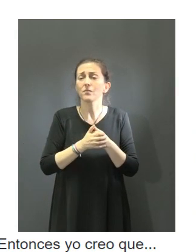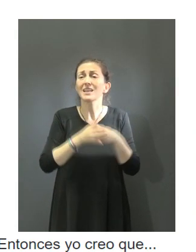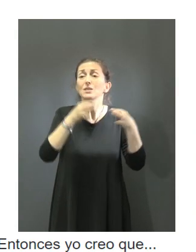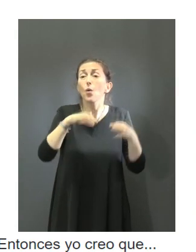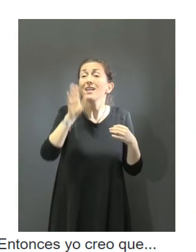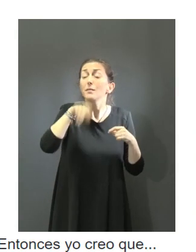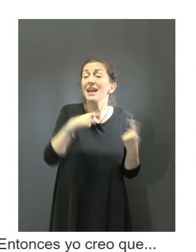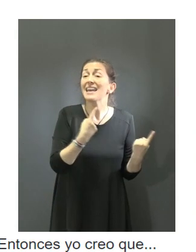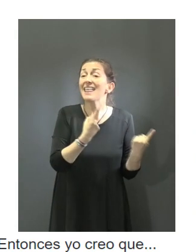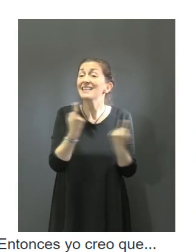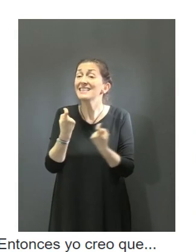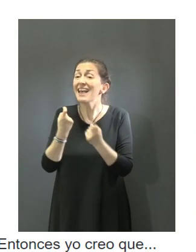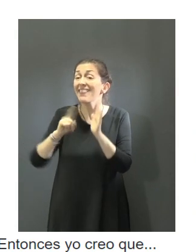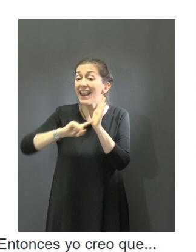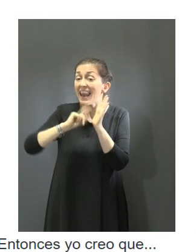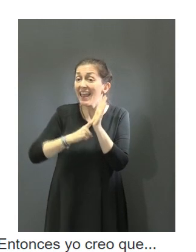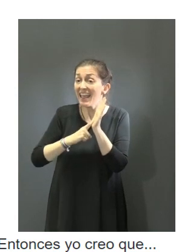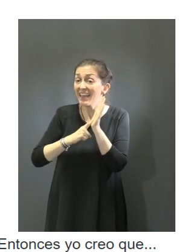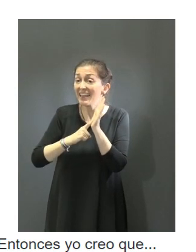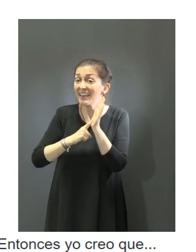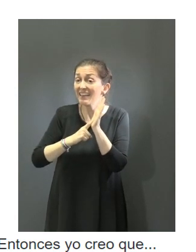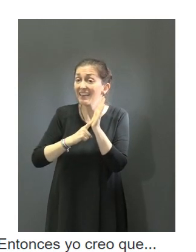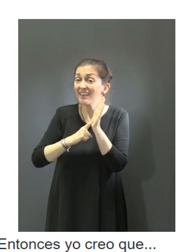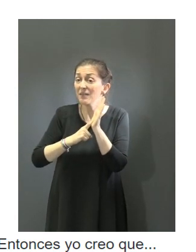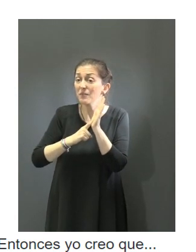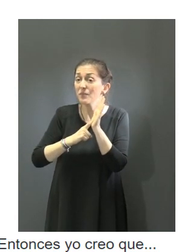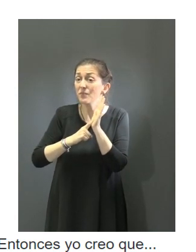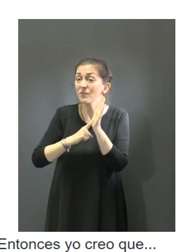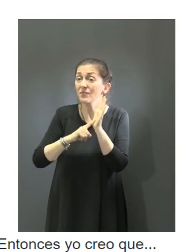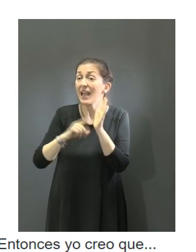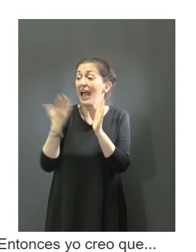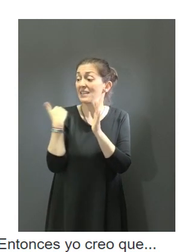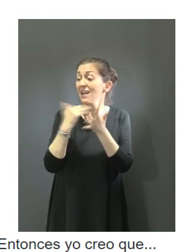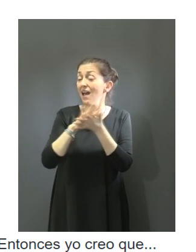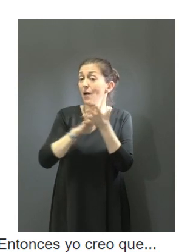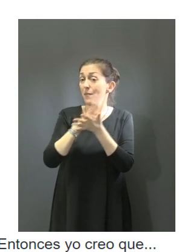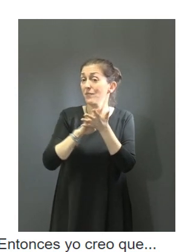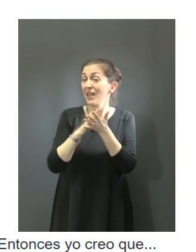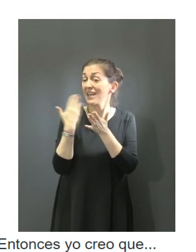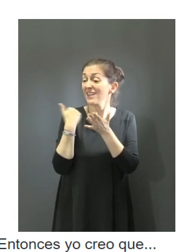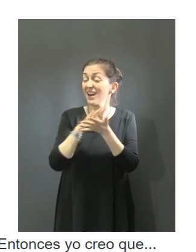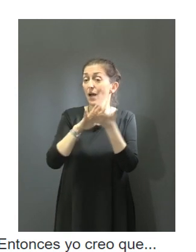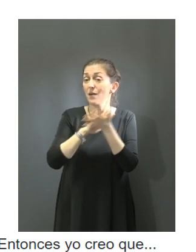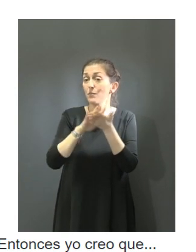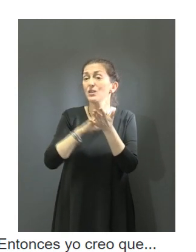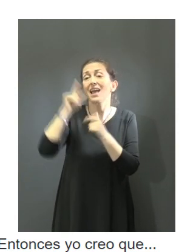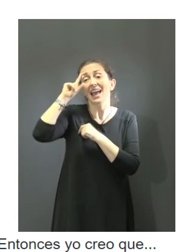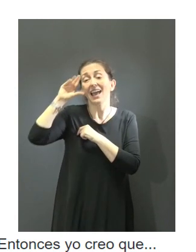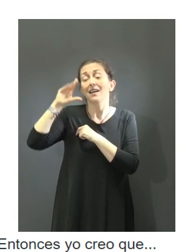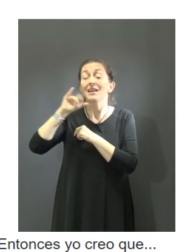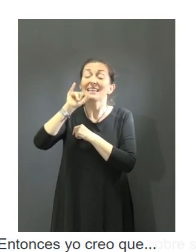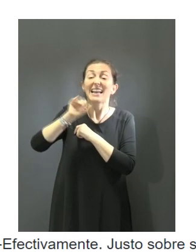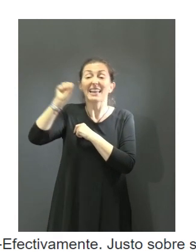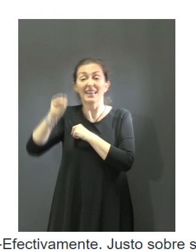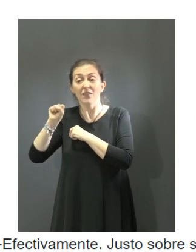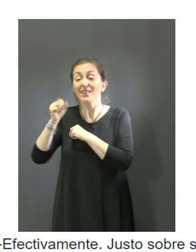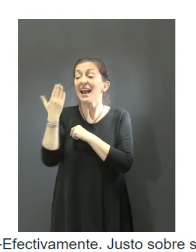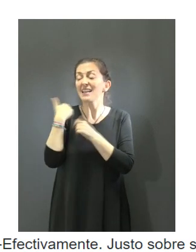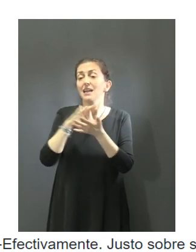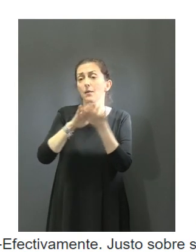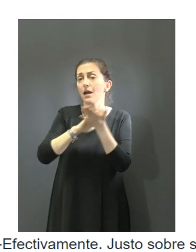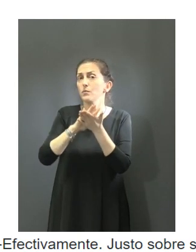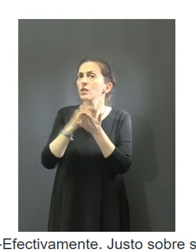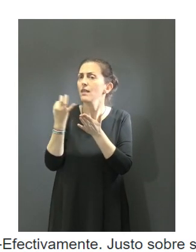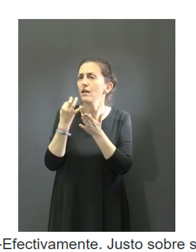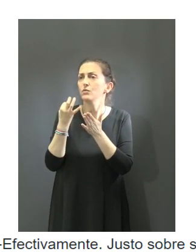la necesidad de legislación, se habló ayer al abordar el tema de la inteligencia artificial. Hay que tener cuidado con